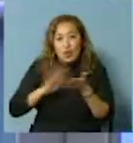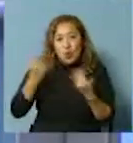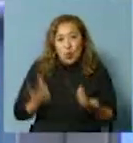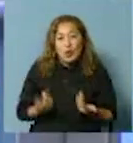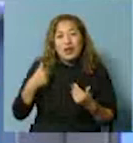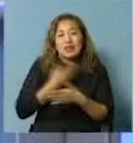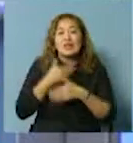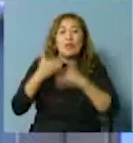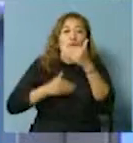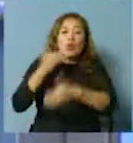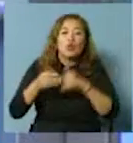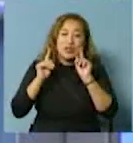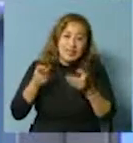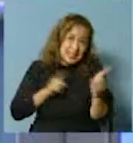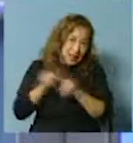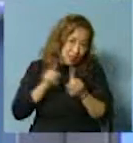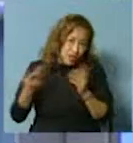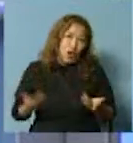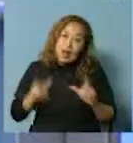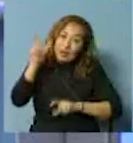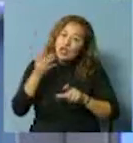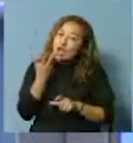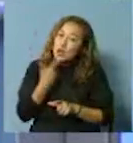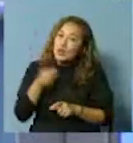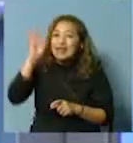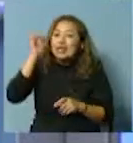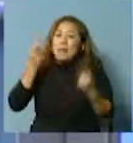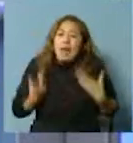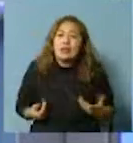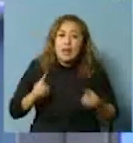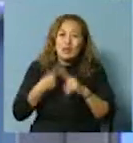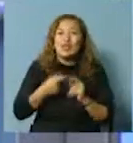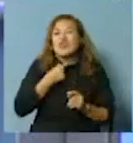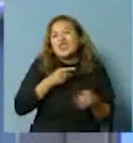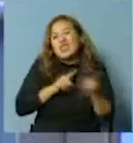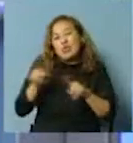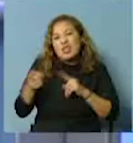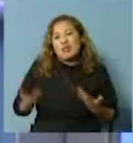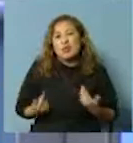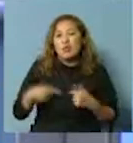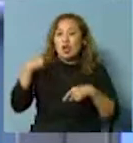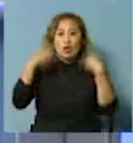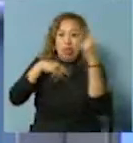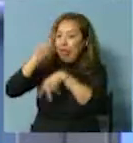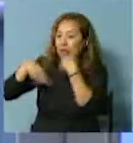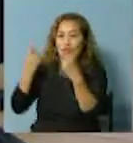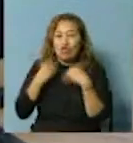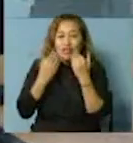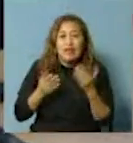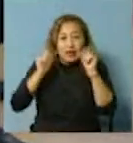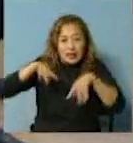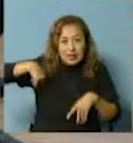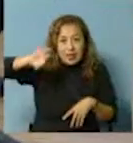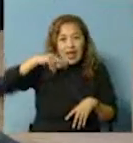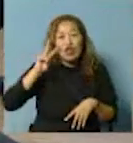novedades que se produjeron y de manera rápida porque a la gente le gusta sabe lo que pasa en la política pero lo quiere hacer rápido porque si no se marea la verdad este año